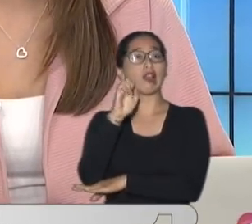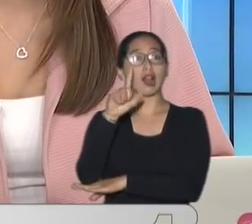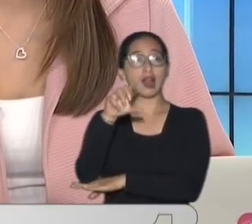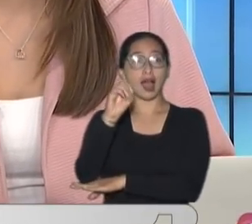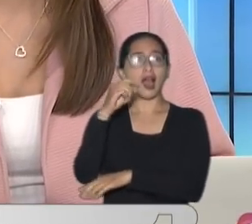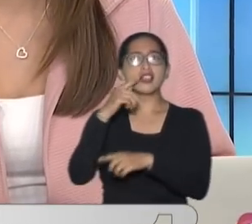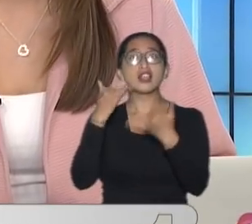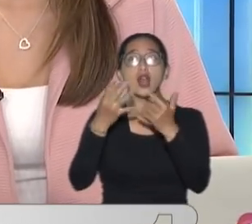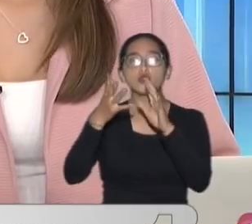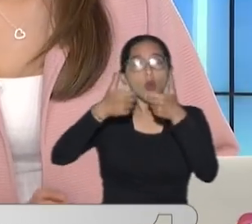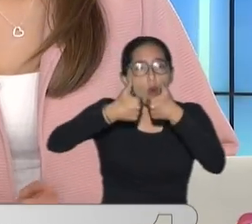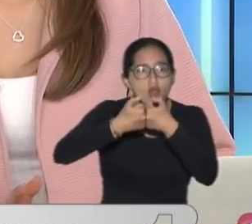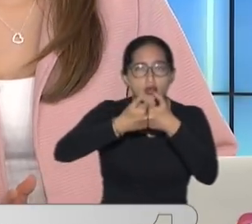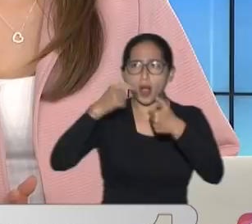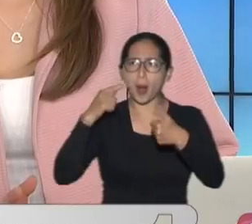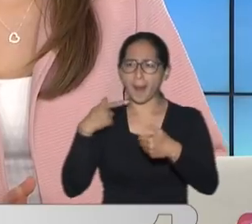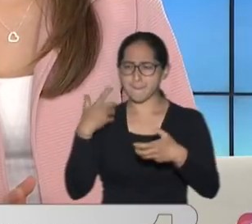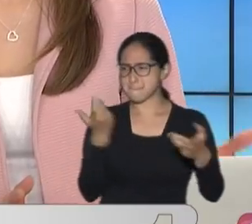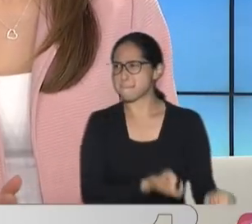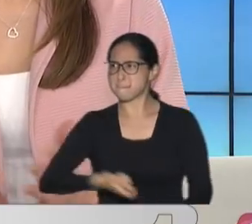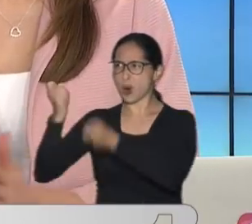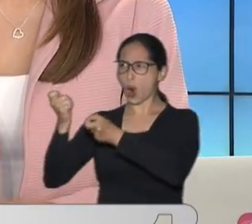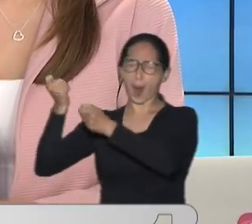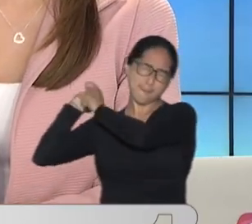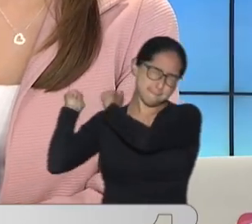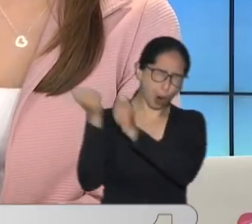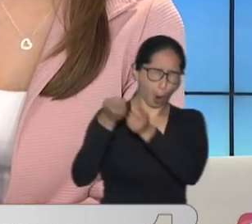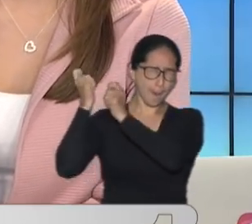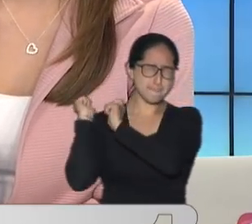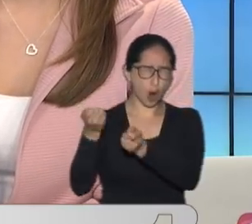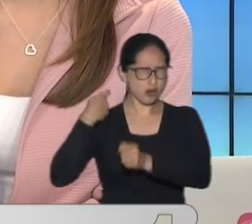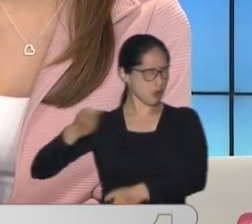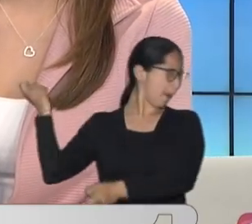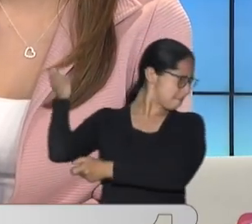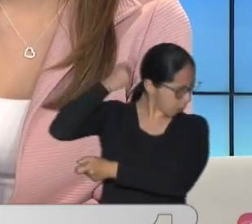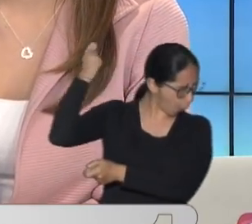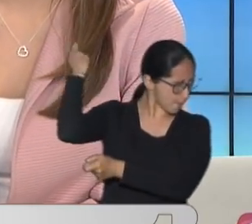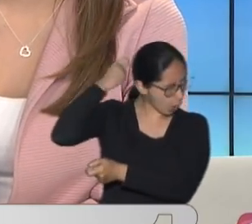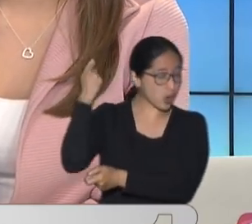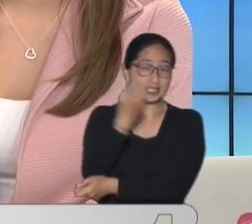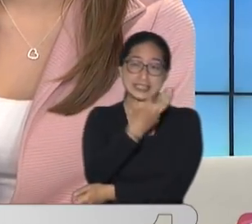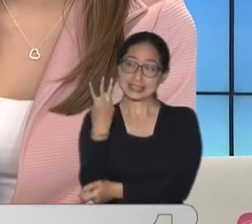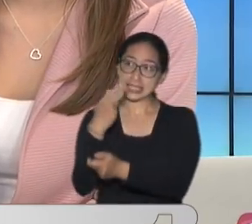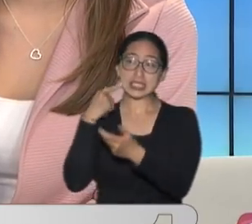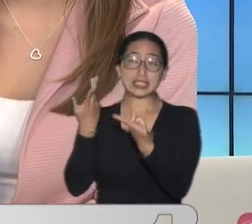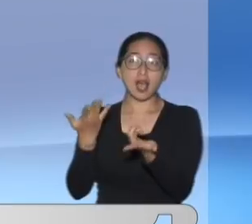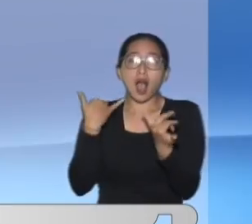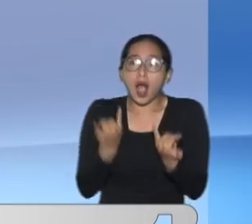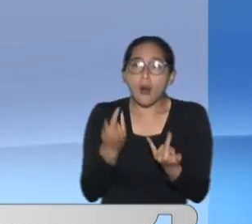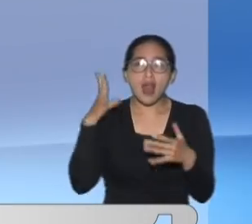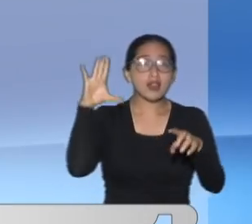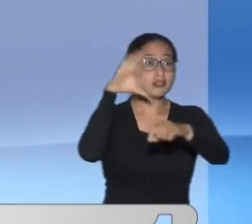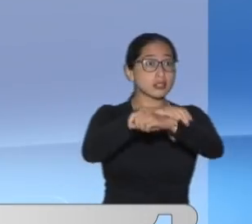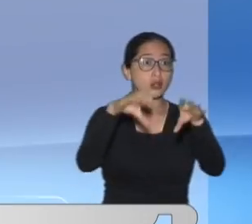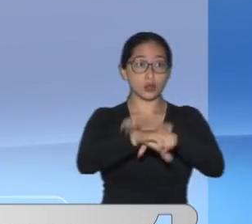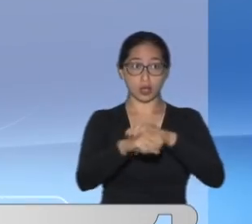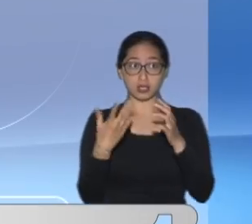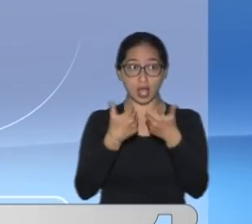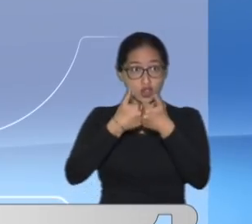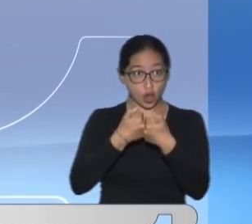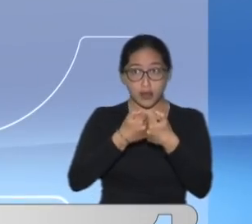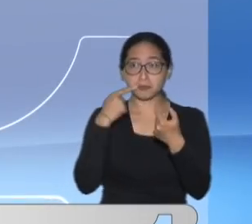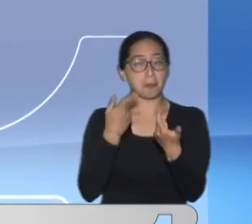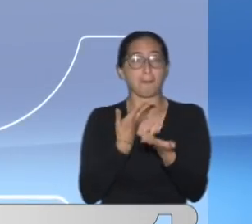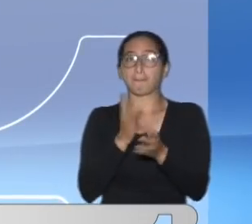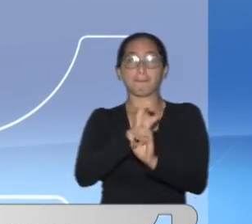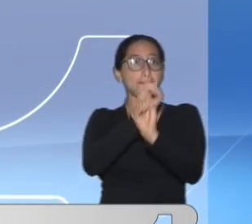pareja sentimental en Bogotá. A pesar de los hechos, aún no hay orden de captura contra el agresor, que sigue prófugo. En las últimas horas